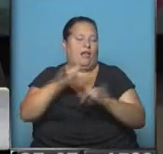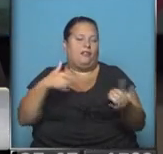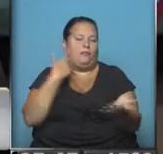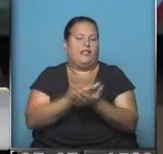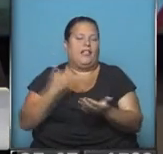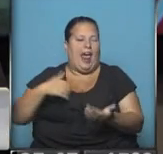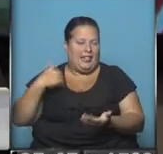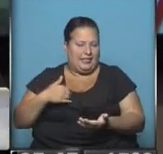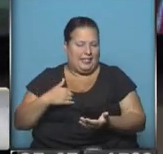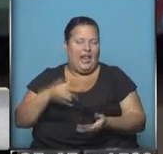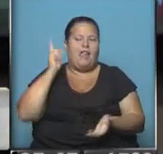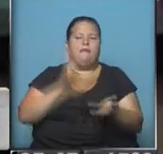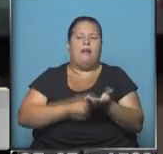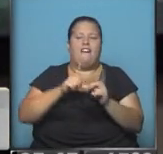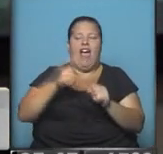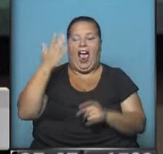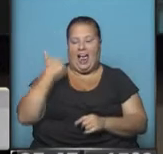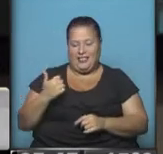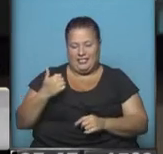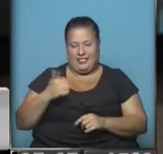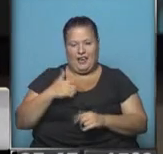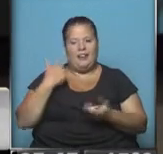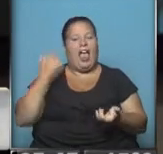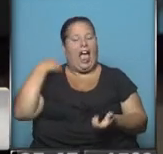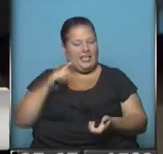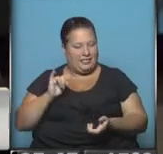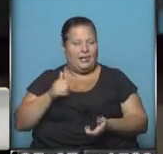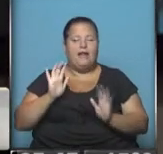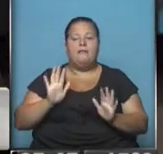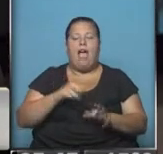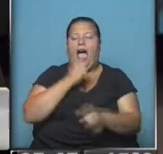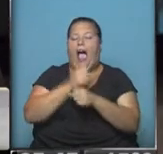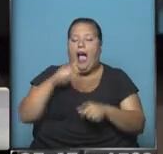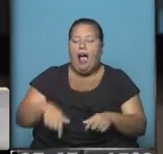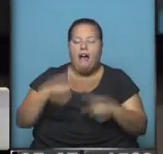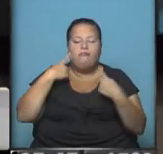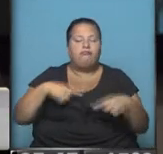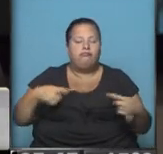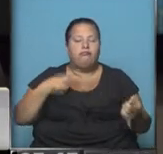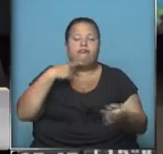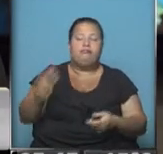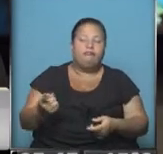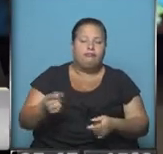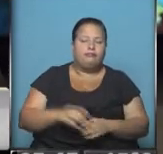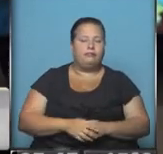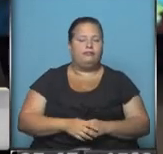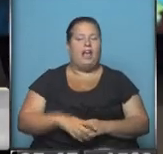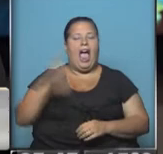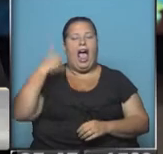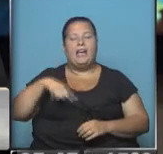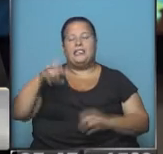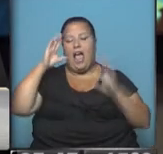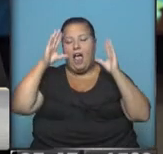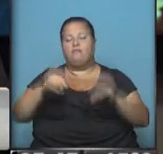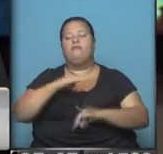presentación argentina y había fijado la fecha de ayer para hacerlo por produce se esperaba hasta hoy que hubiera alguna respuesta ayer a última hora